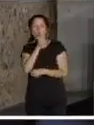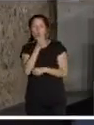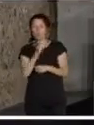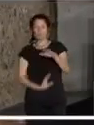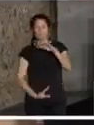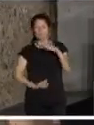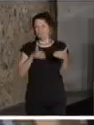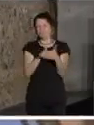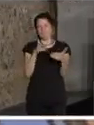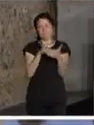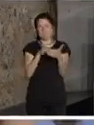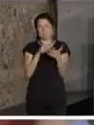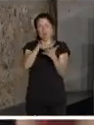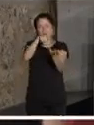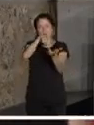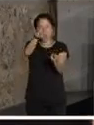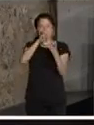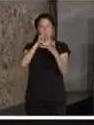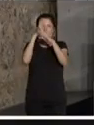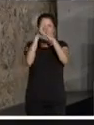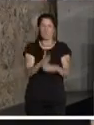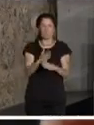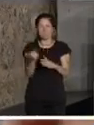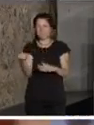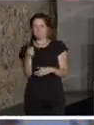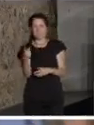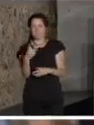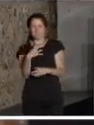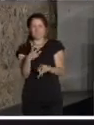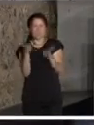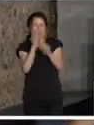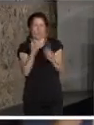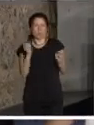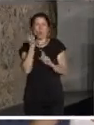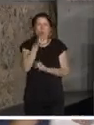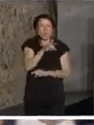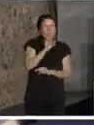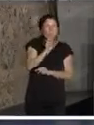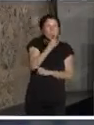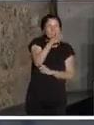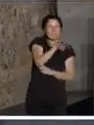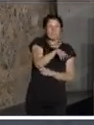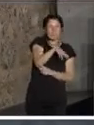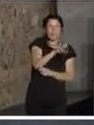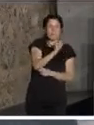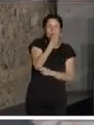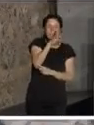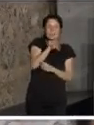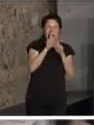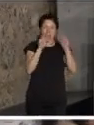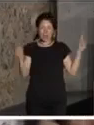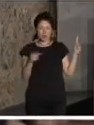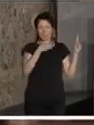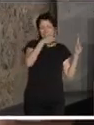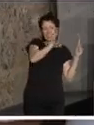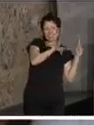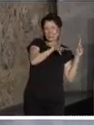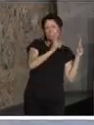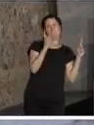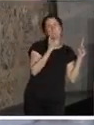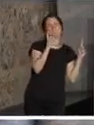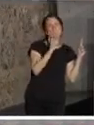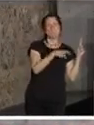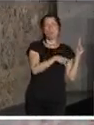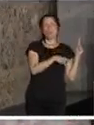dejaba que fuera un impuesto definitivo y solo en el primer trimestre en el primer trimestre este año los bancos